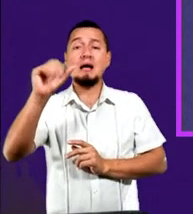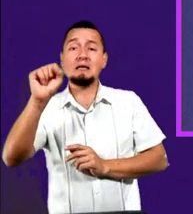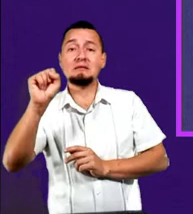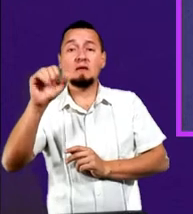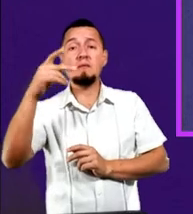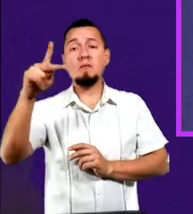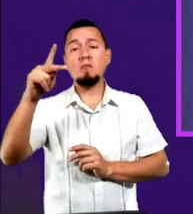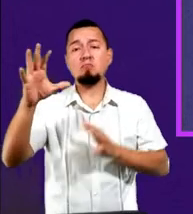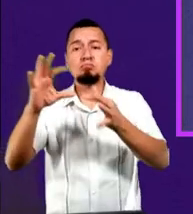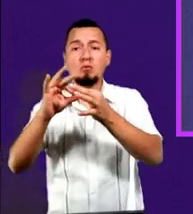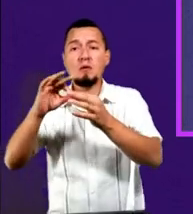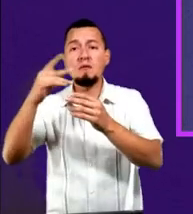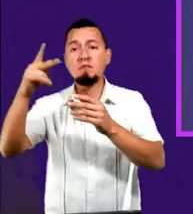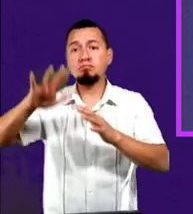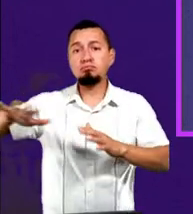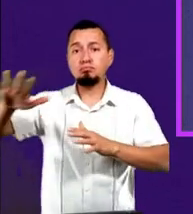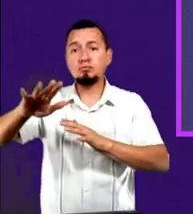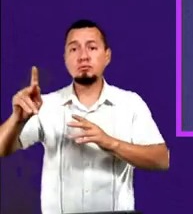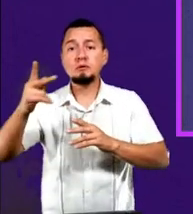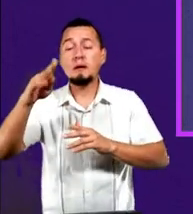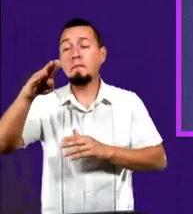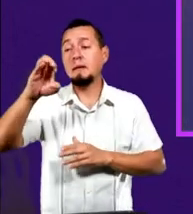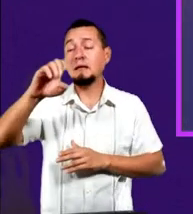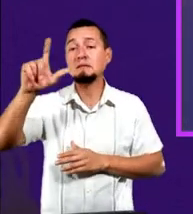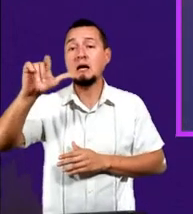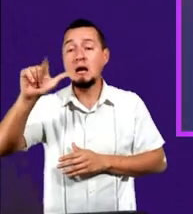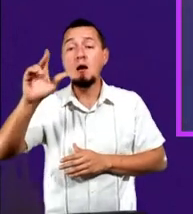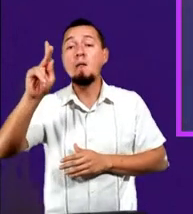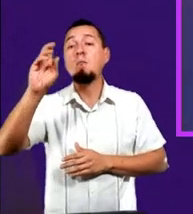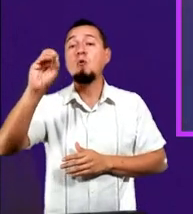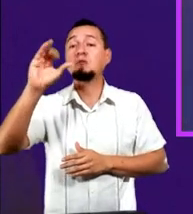en Poncitlán.